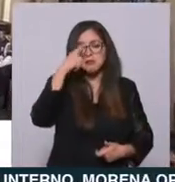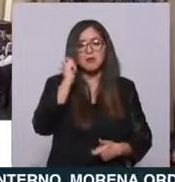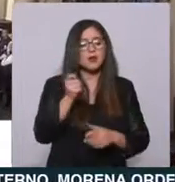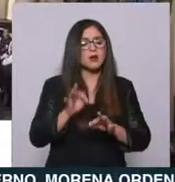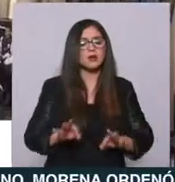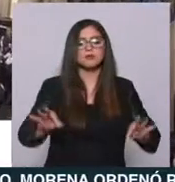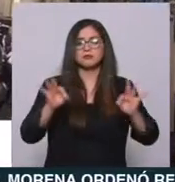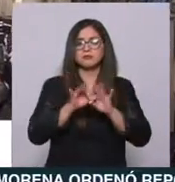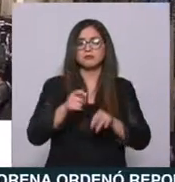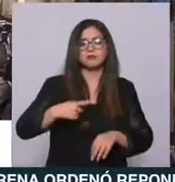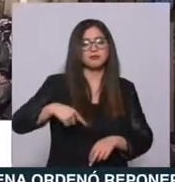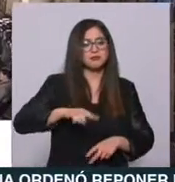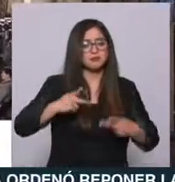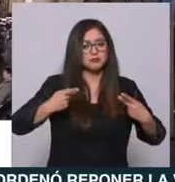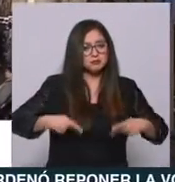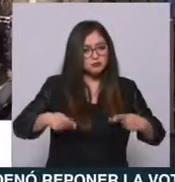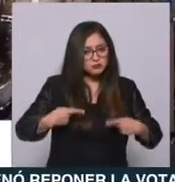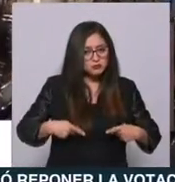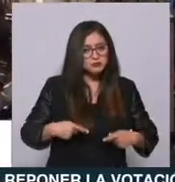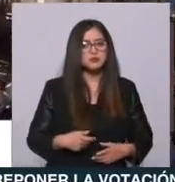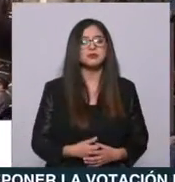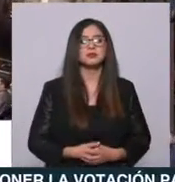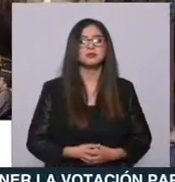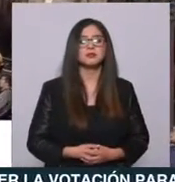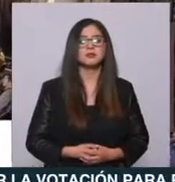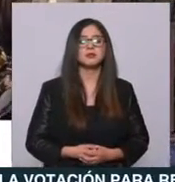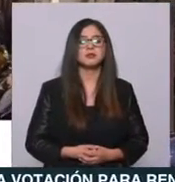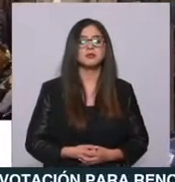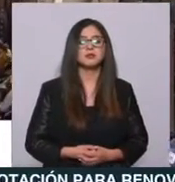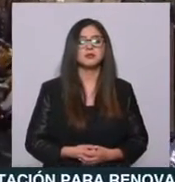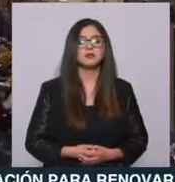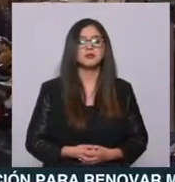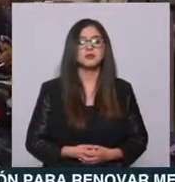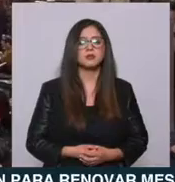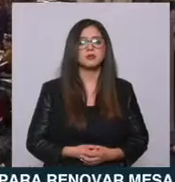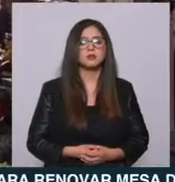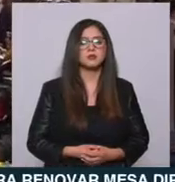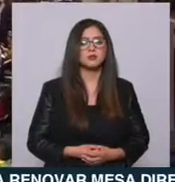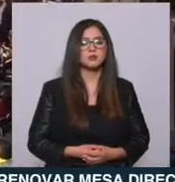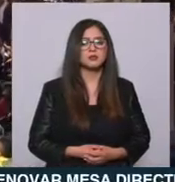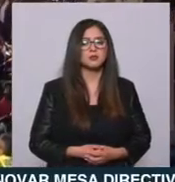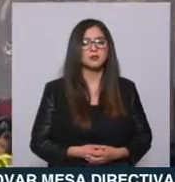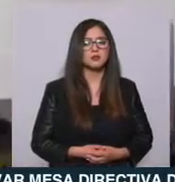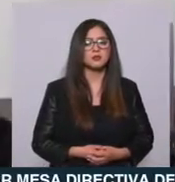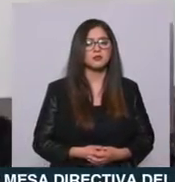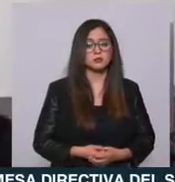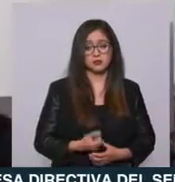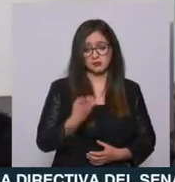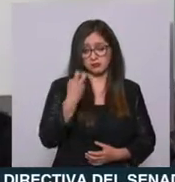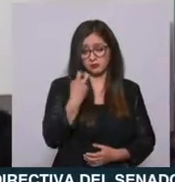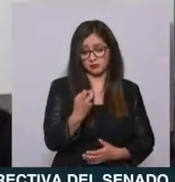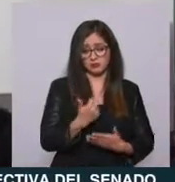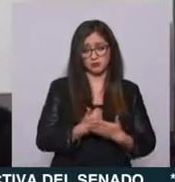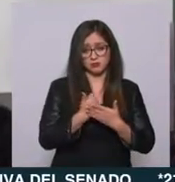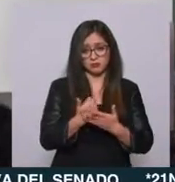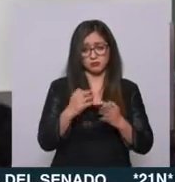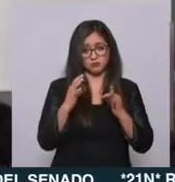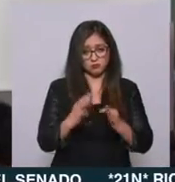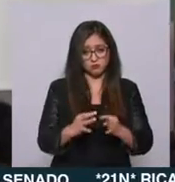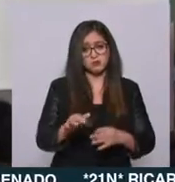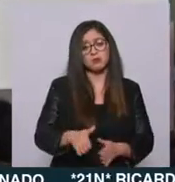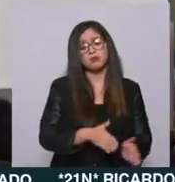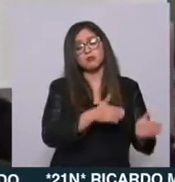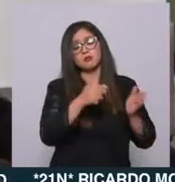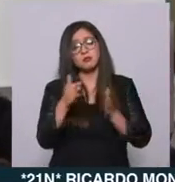manera directa. Entonces, eso ha ayudado mucho. Por otro lado, reiteró que existe